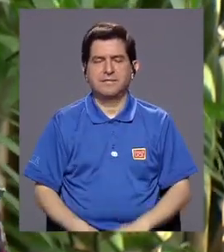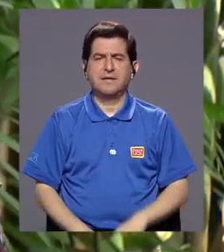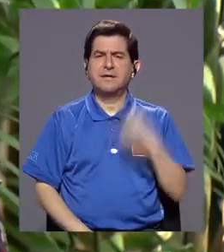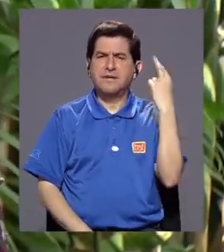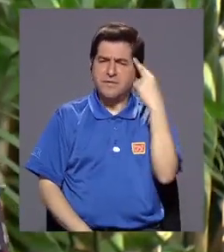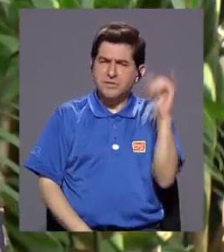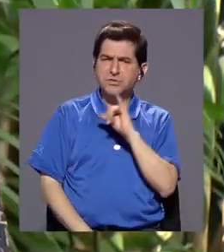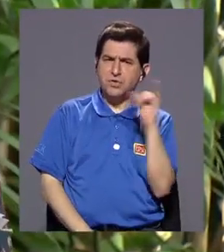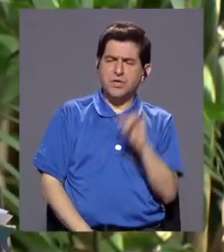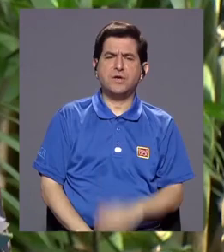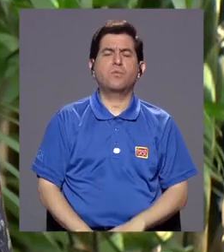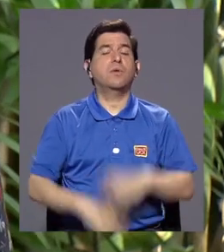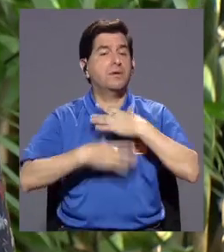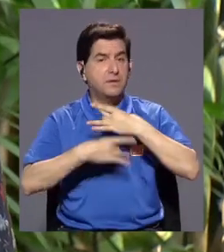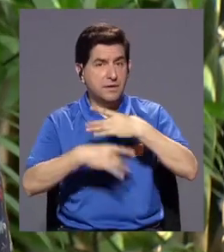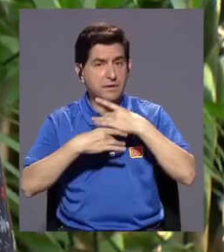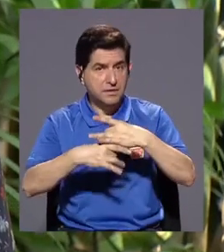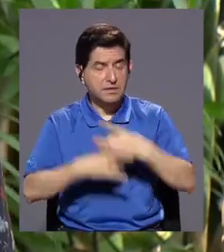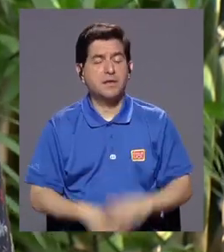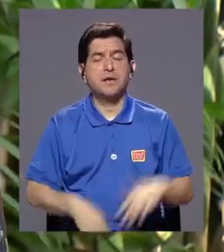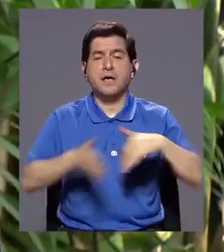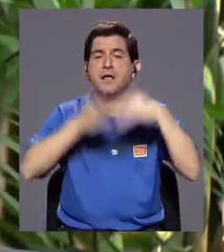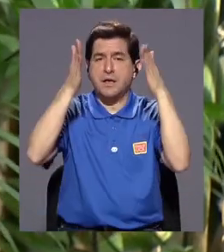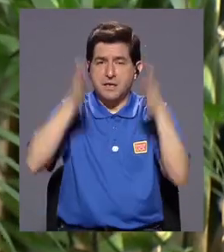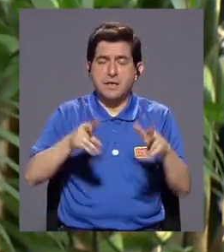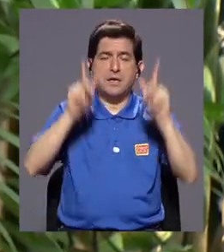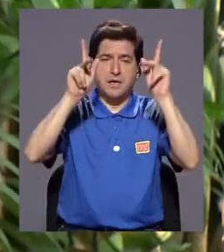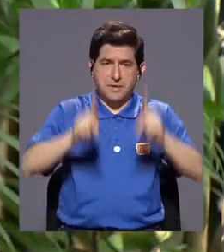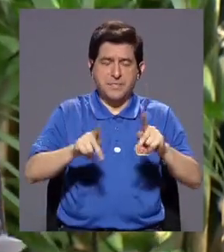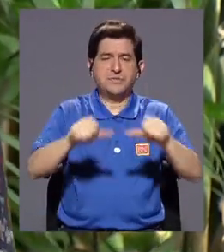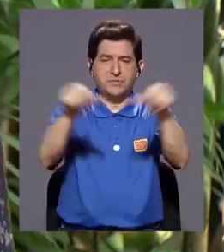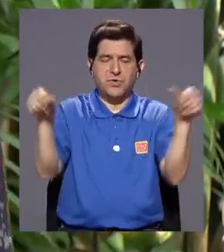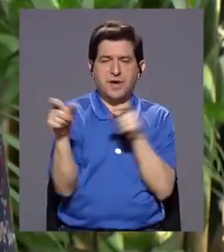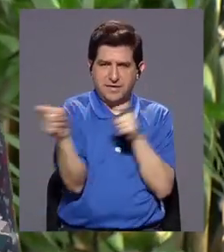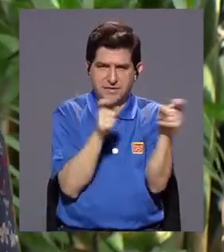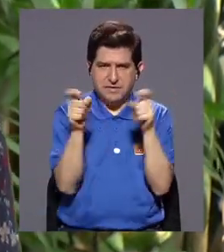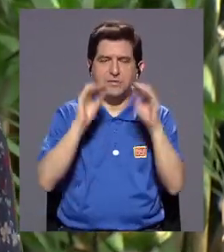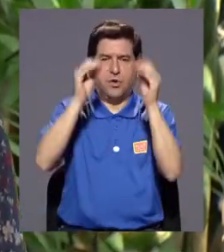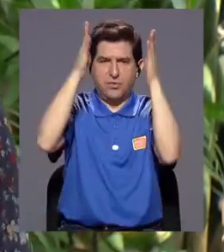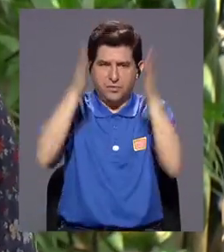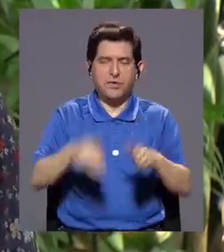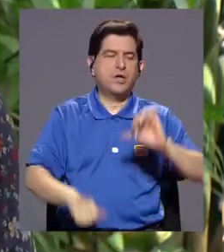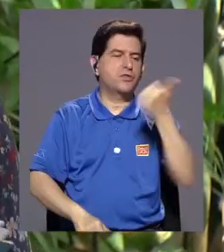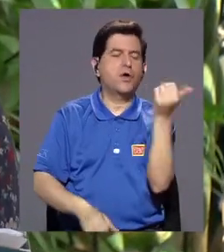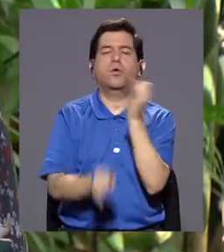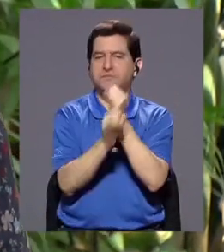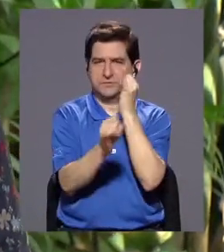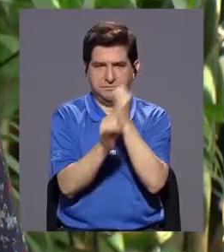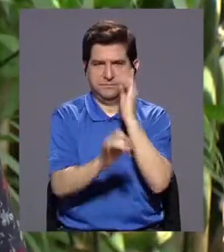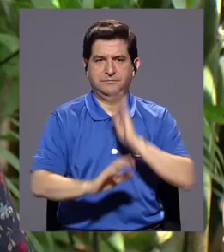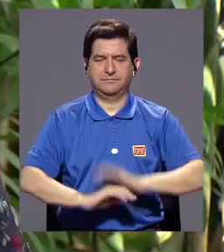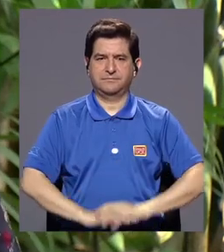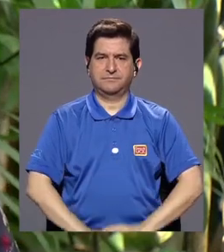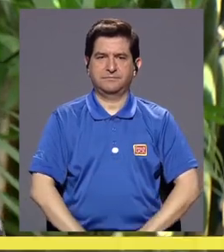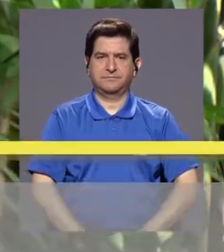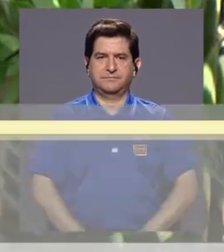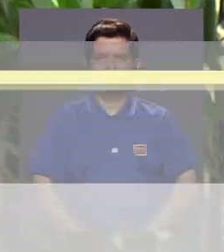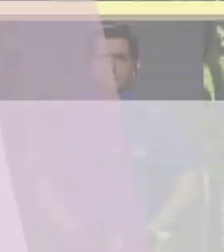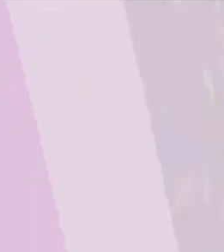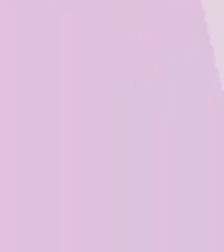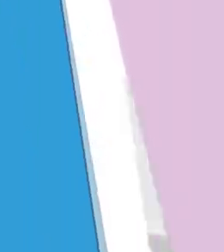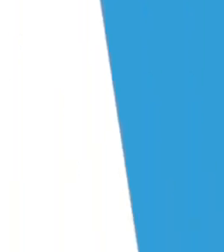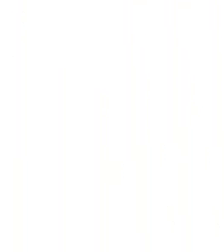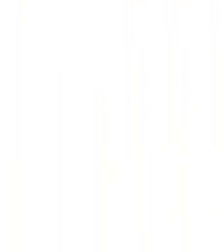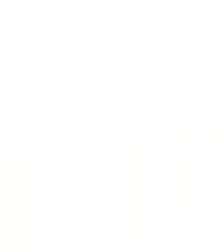parte de este, ya que también podría ser de interés para estudiantes y personal administrativo y docente de otras instituciones.